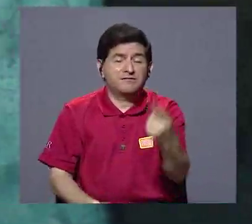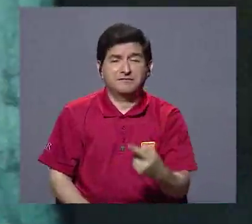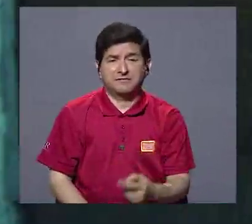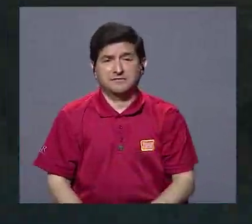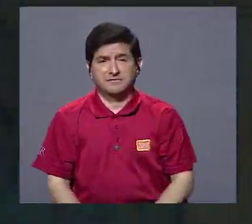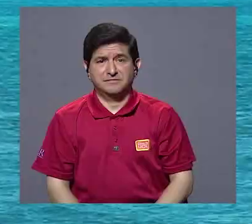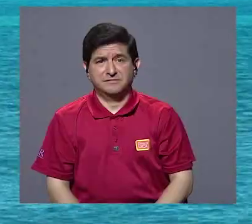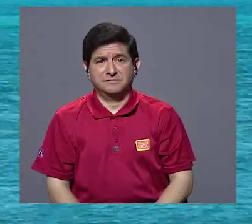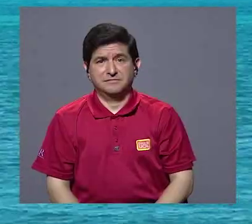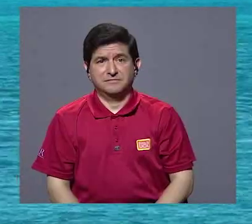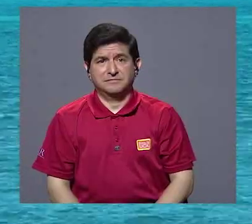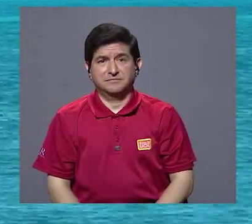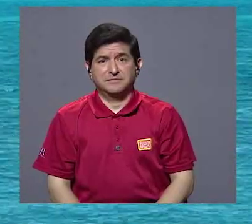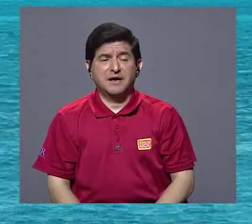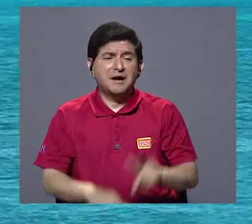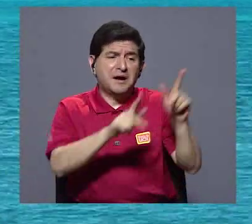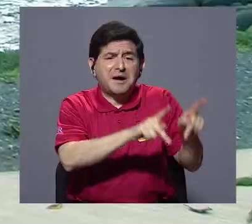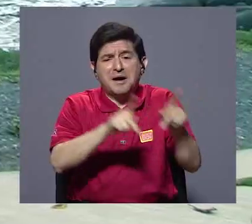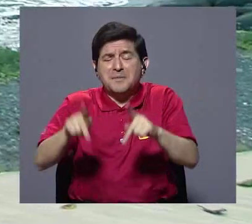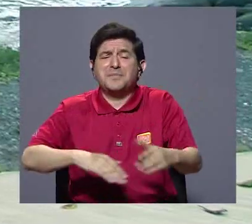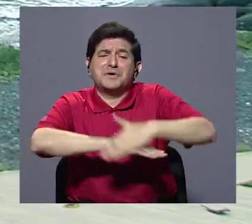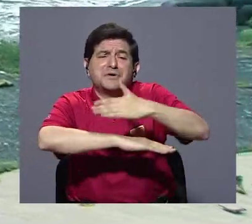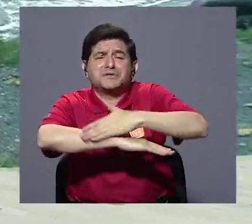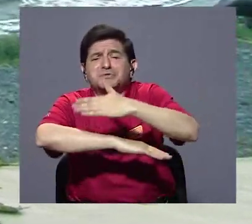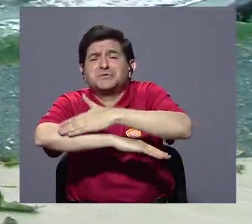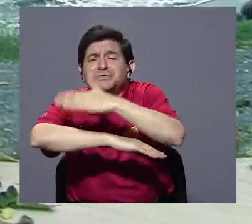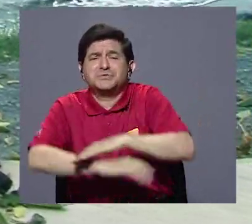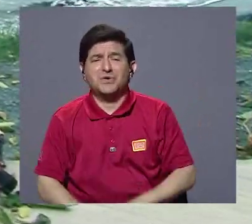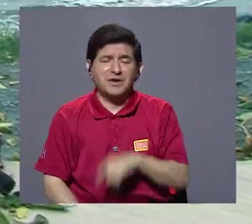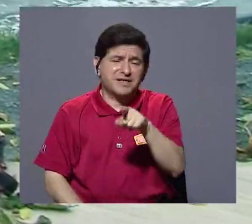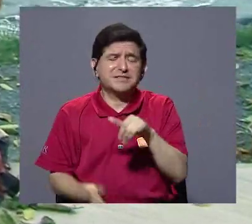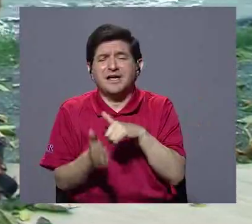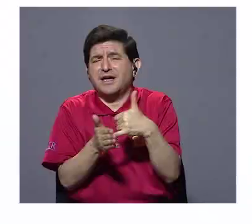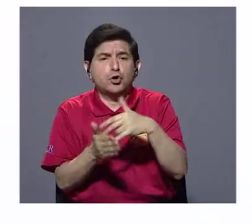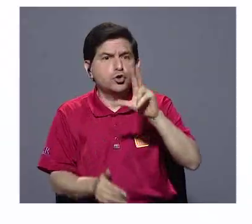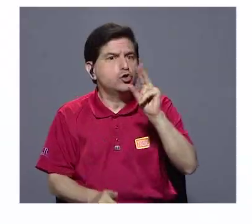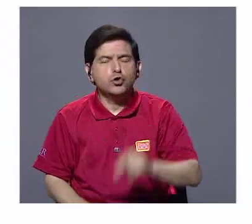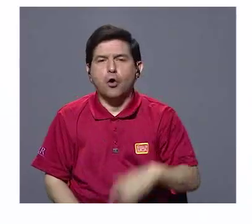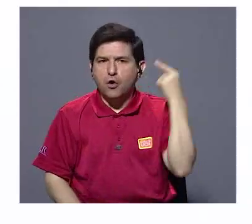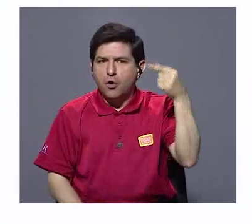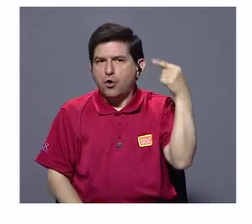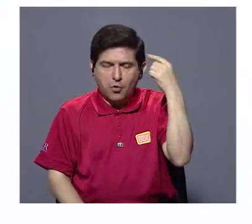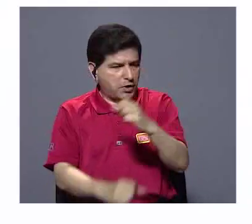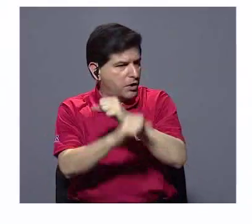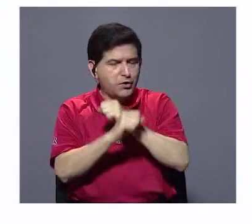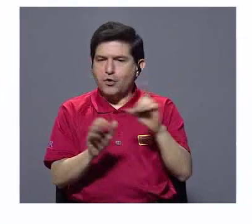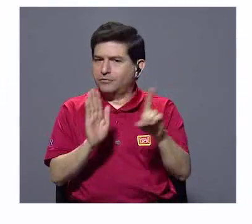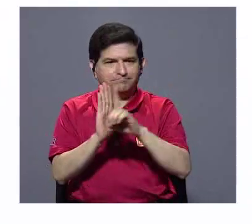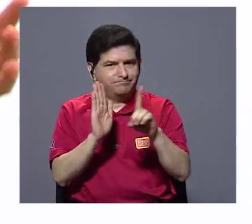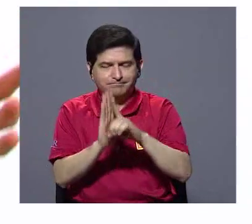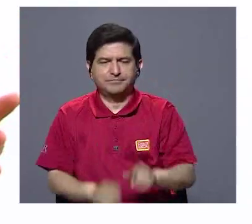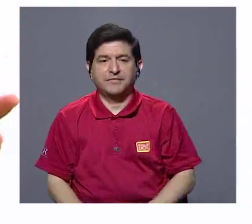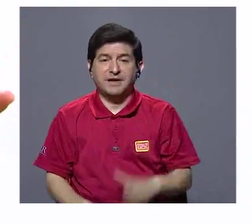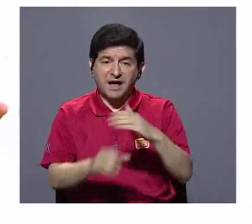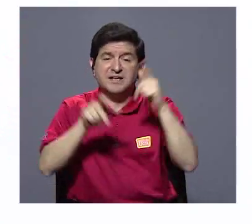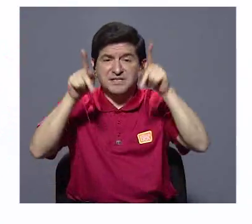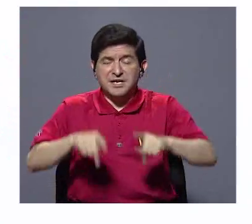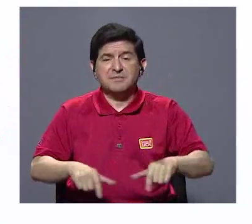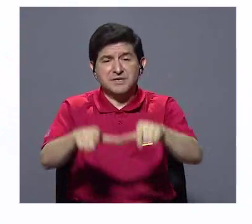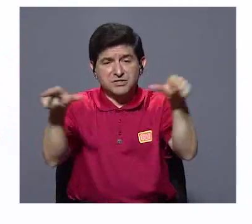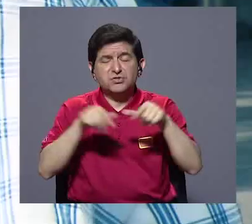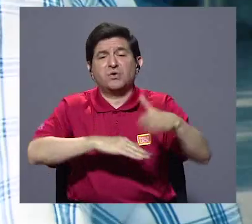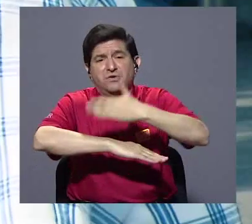que las personas en las costas son vulnerables. No, es el Estado que no garantizó sus derechos, que ha hecho que las personas en las